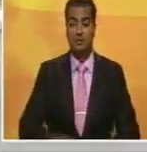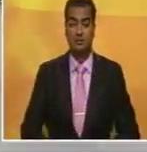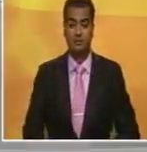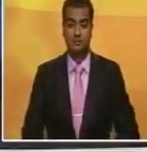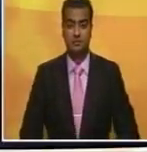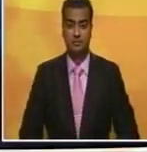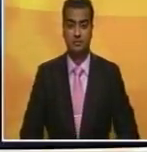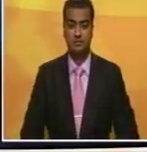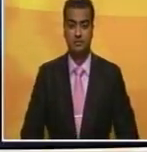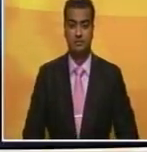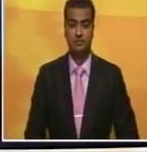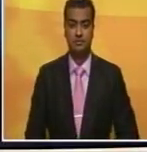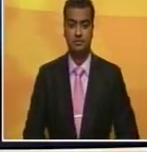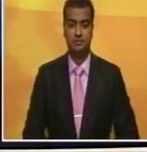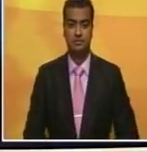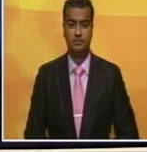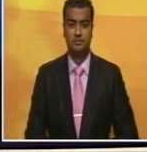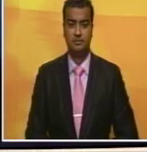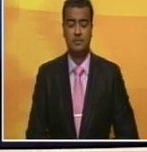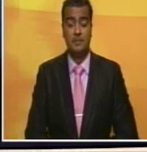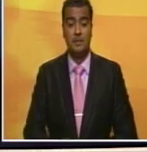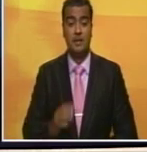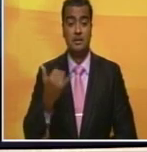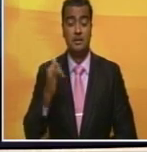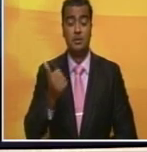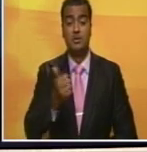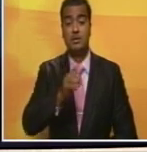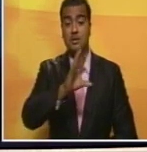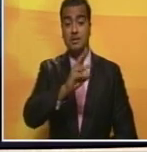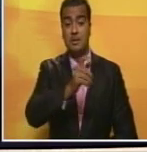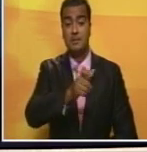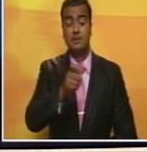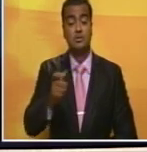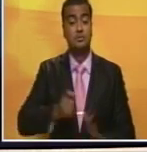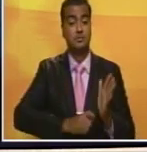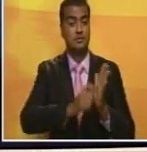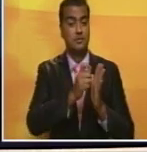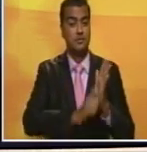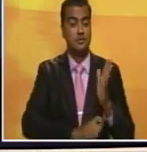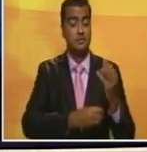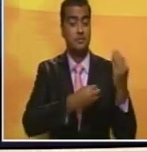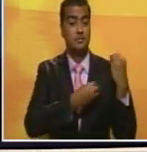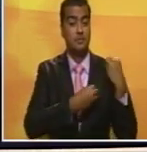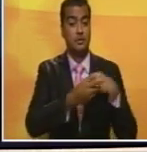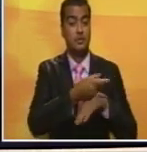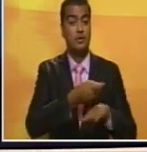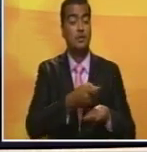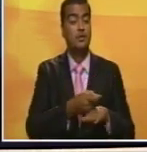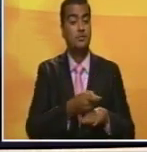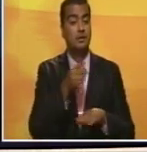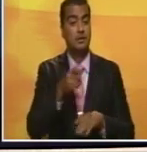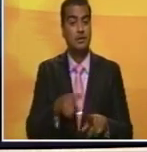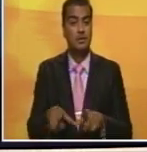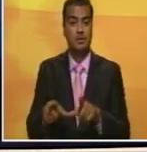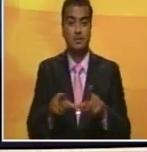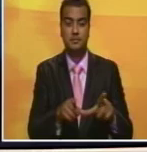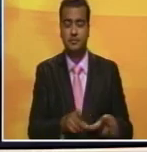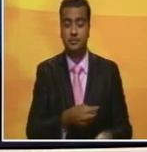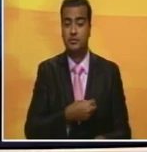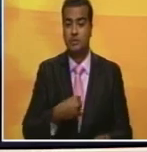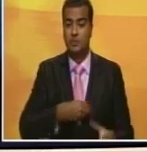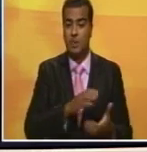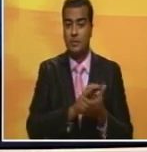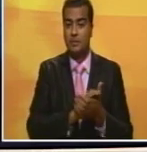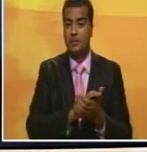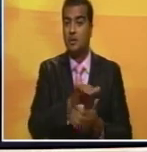municipio. En el estado Yaracuy, 16 candidatos se inscribieron para el cargo de gobernador en esa entidad. Nuestro